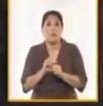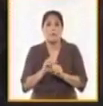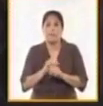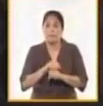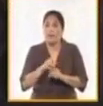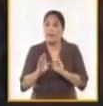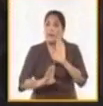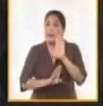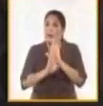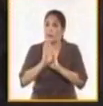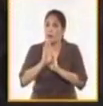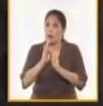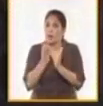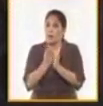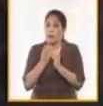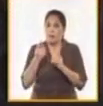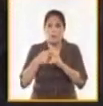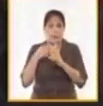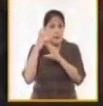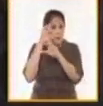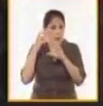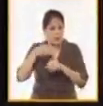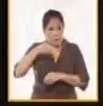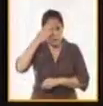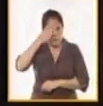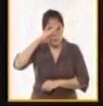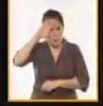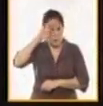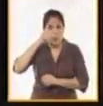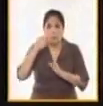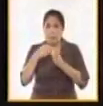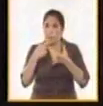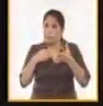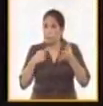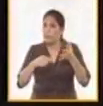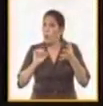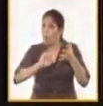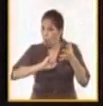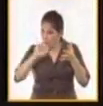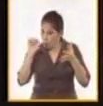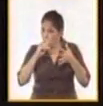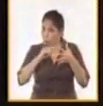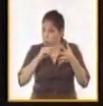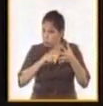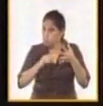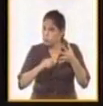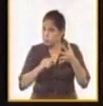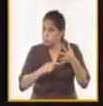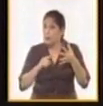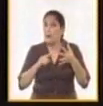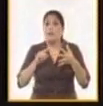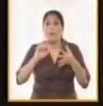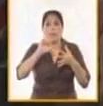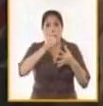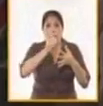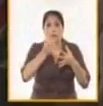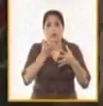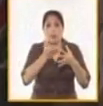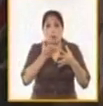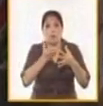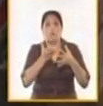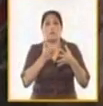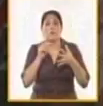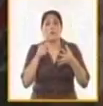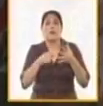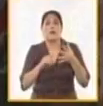Desarrollo de la Educación y la Ciencia en Cuba, donde enumeró los múltiples logros de la nación antillana en el ámbito deportivo, educacional y